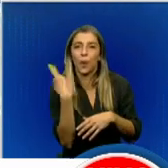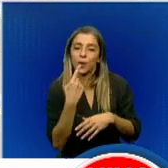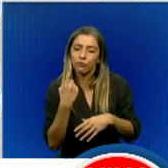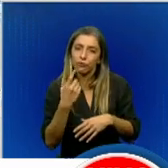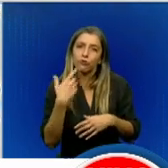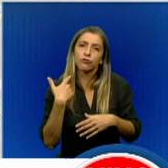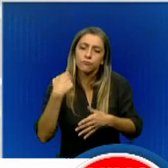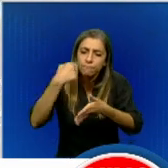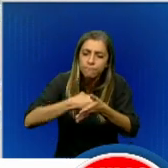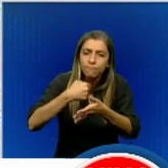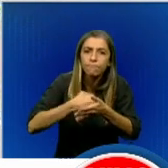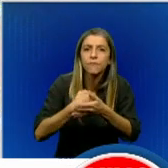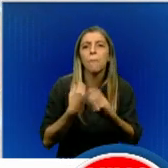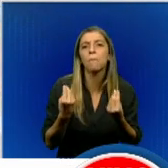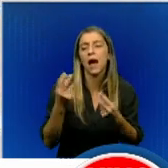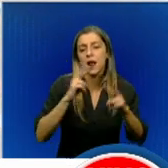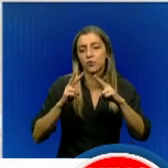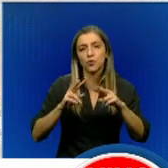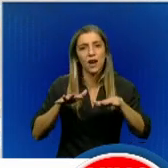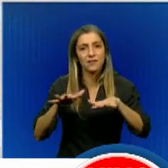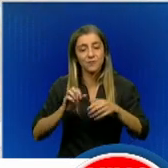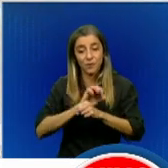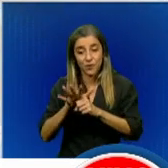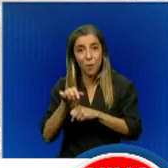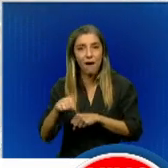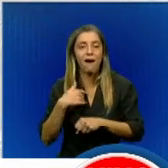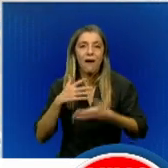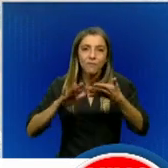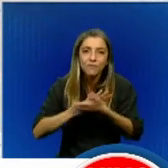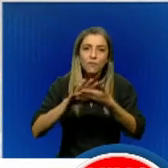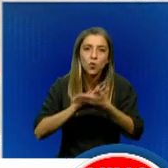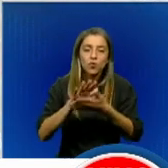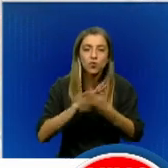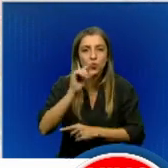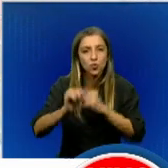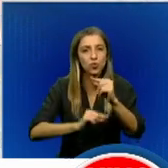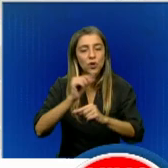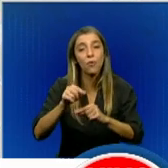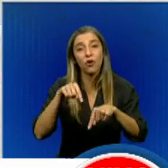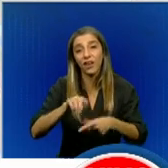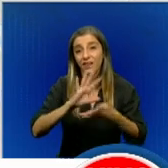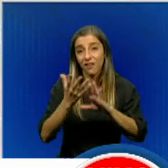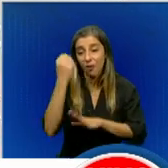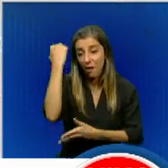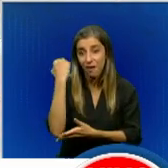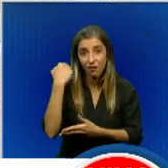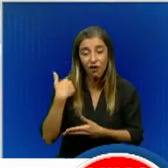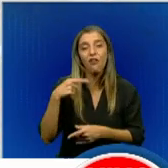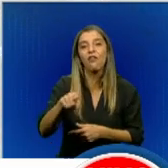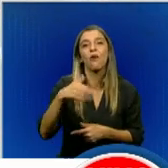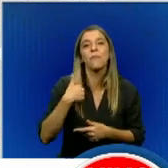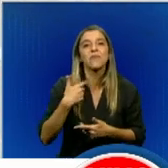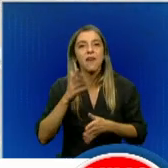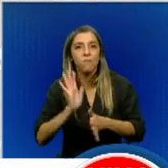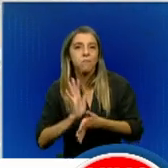que presenta la pandemia y también porque este camino de progresividad y de justicia es el que nos va a